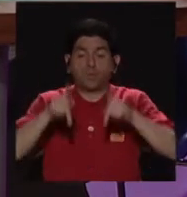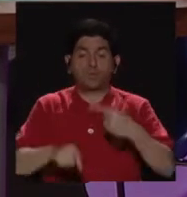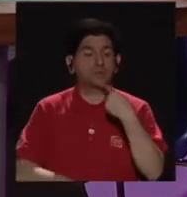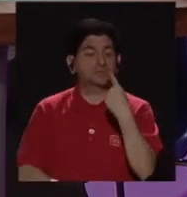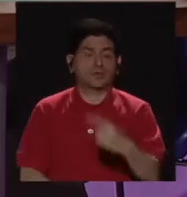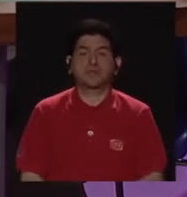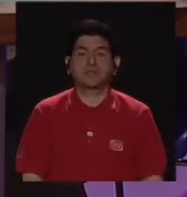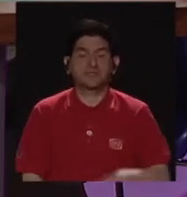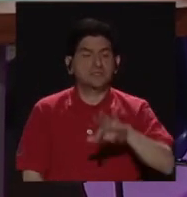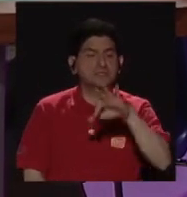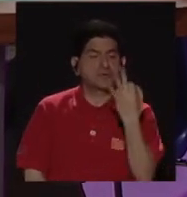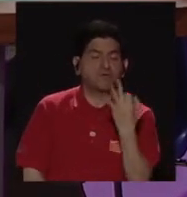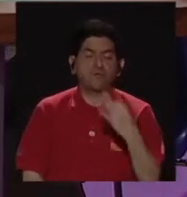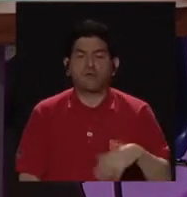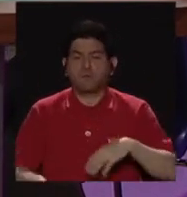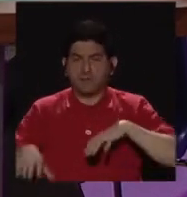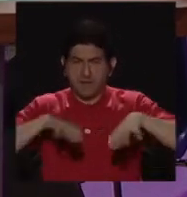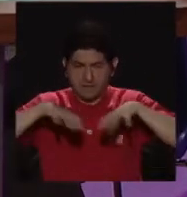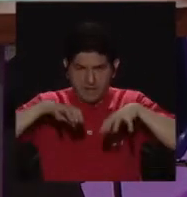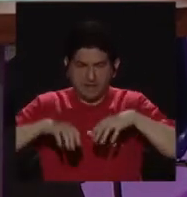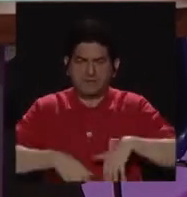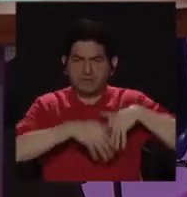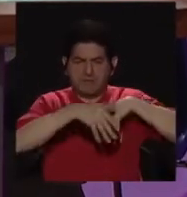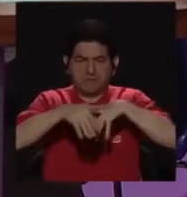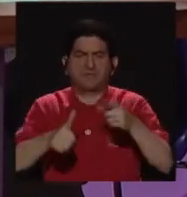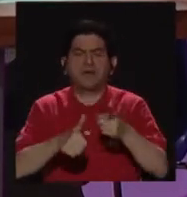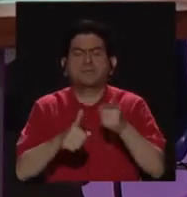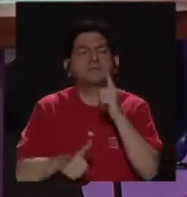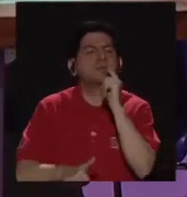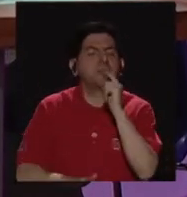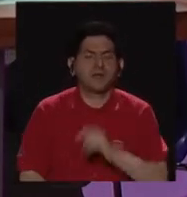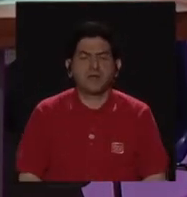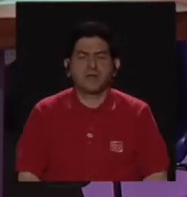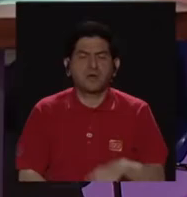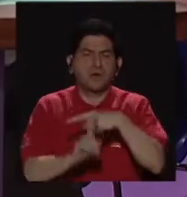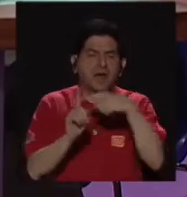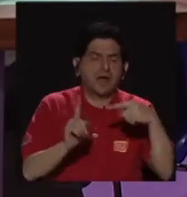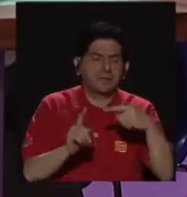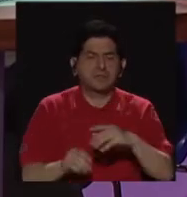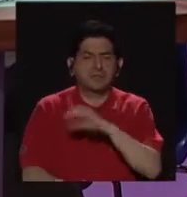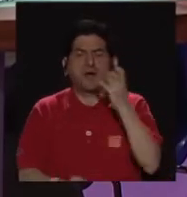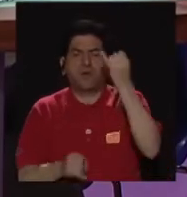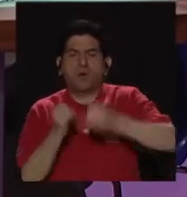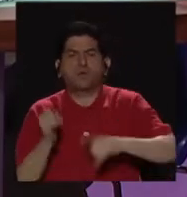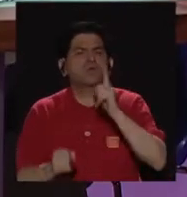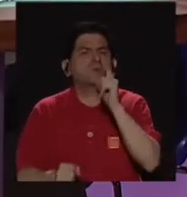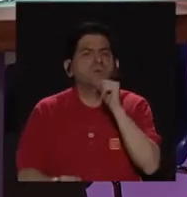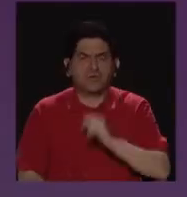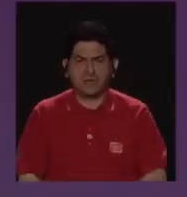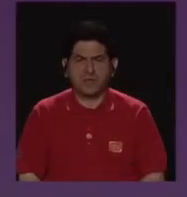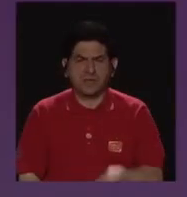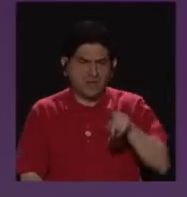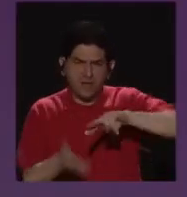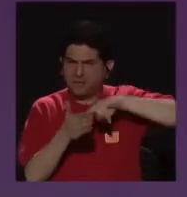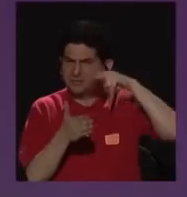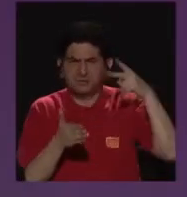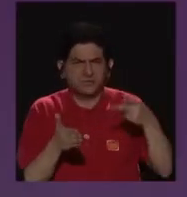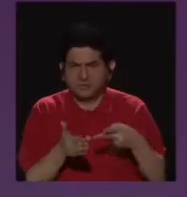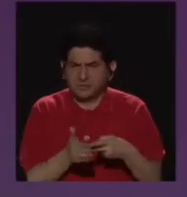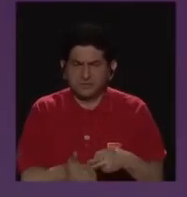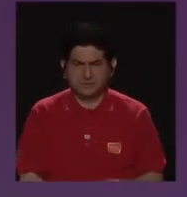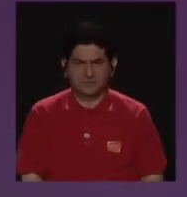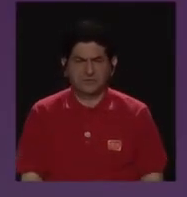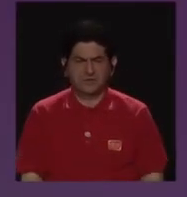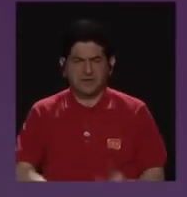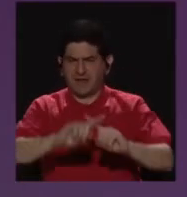dice cómo debe ser la marcha quienes van de primero quienes van en el medio quienes van de último entonces eso pues nos viene a